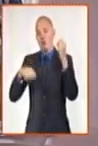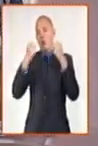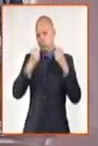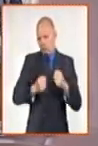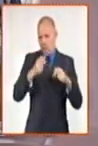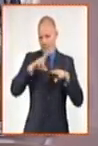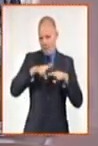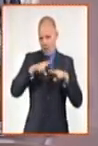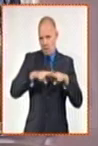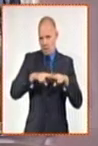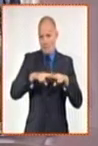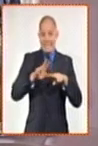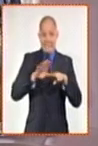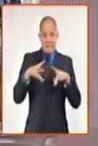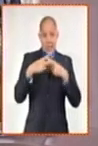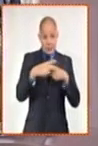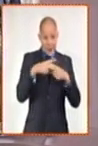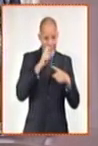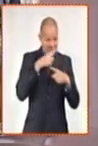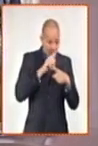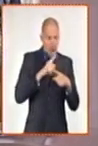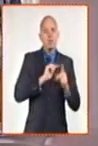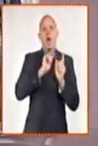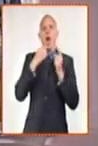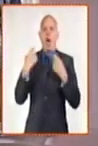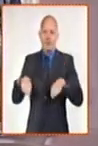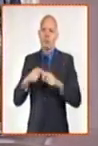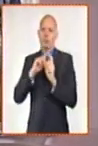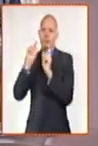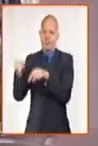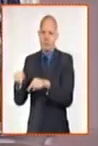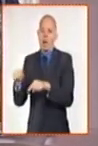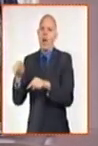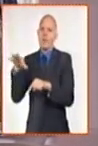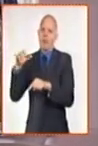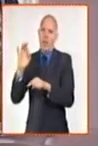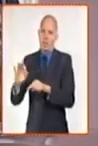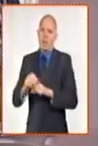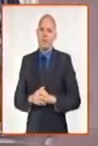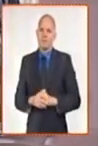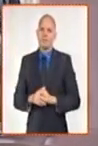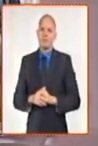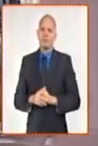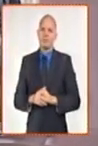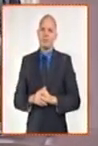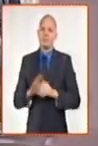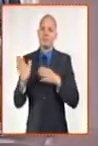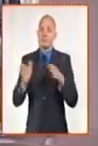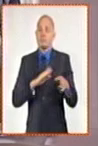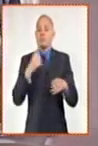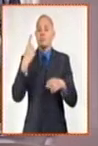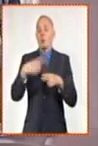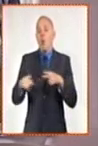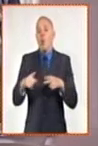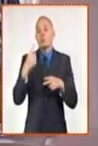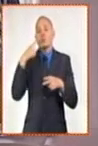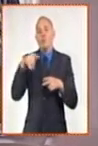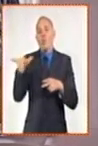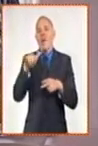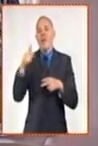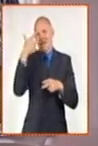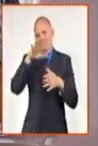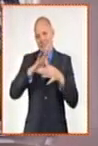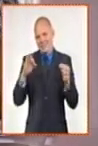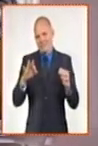capital terminando de resolver esos problemas, y por supuesto después también partirán para la provincia de Pinar del Río y también una parte para la provincia de